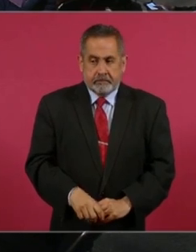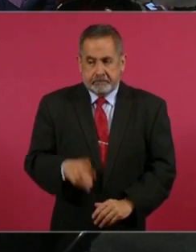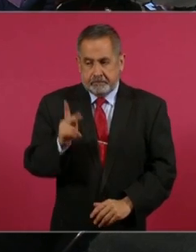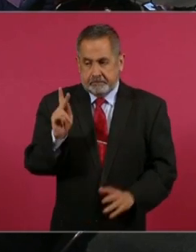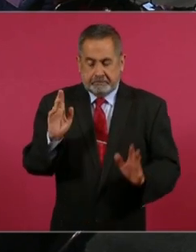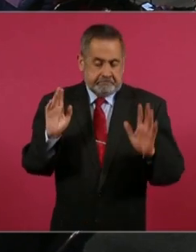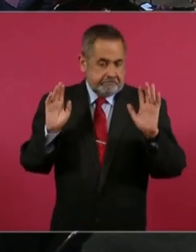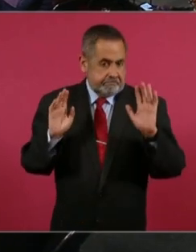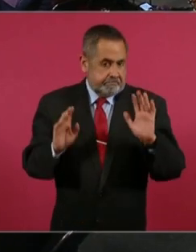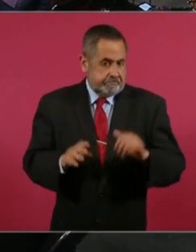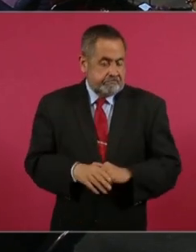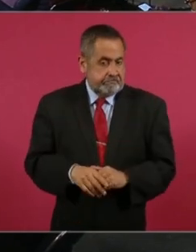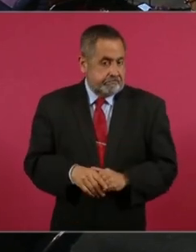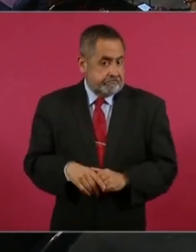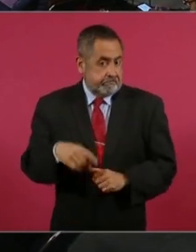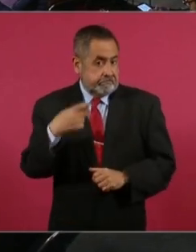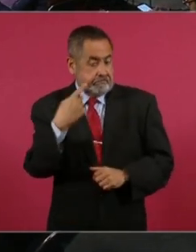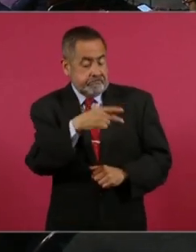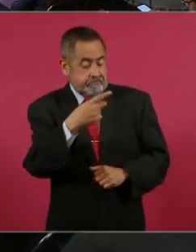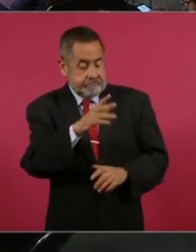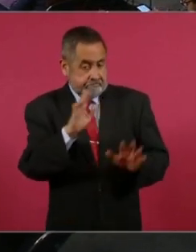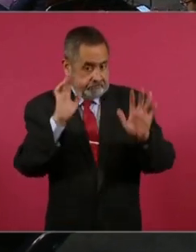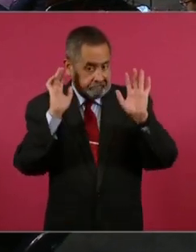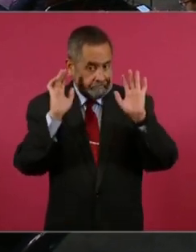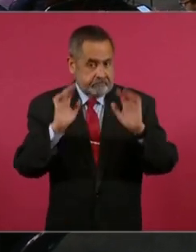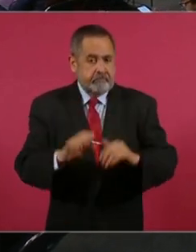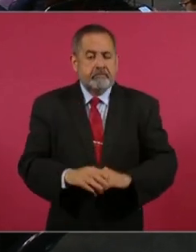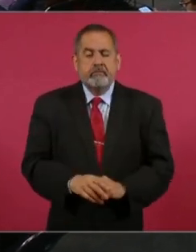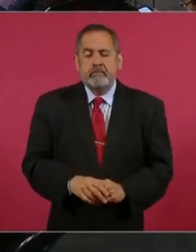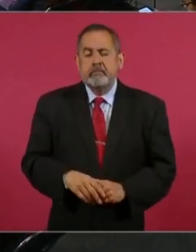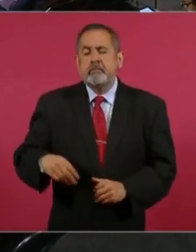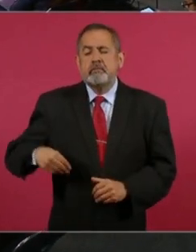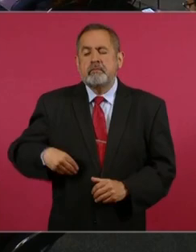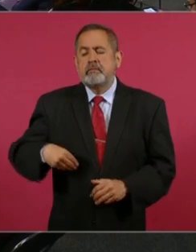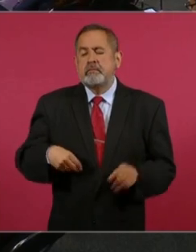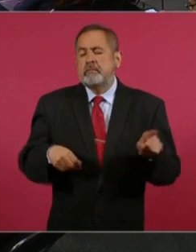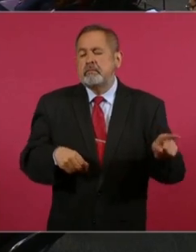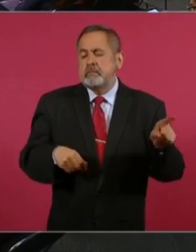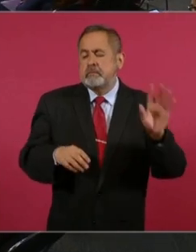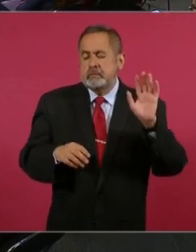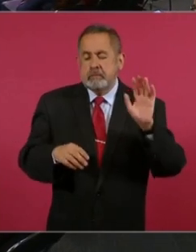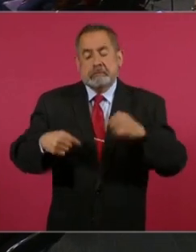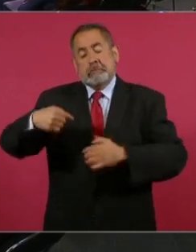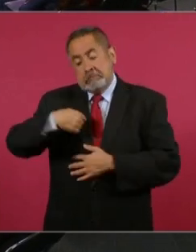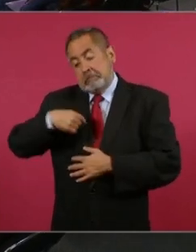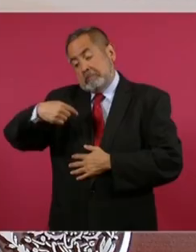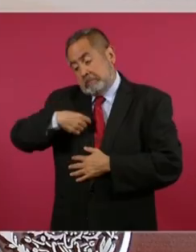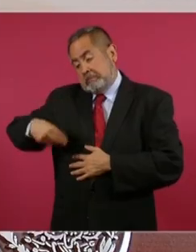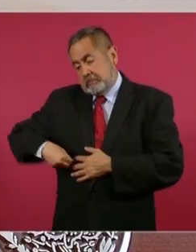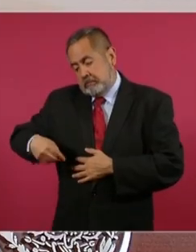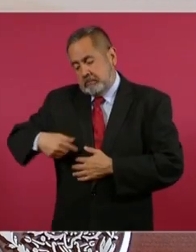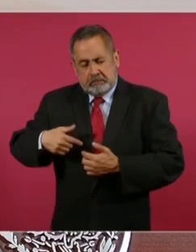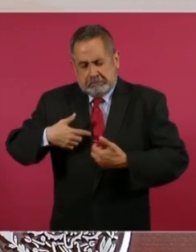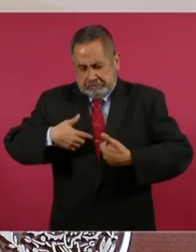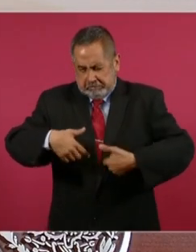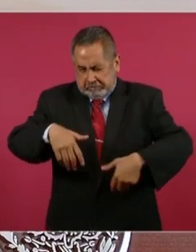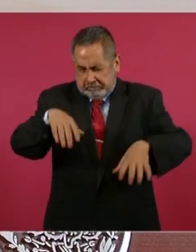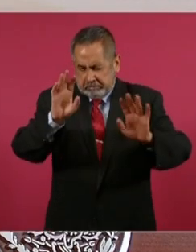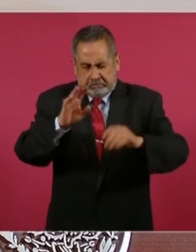Pero pues ahora todo es culpa de nosotros.